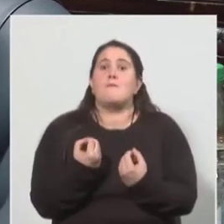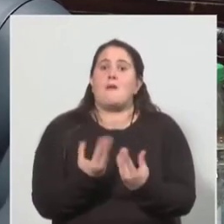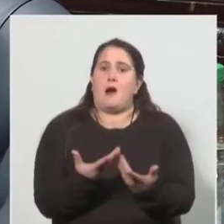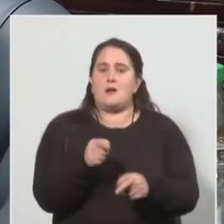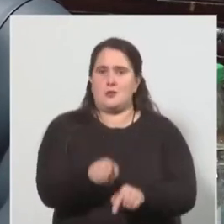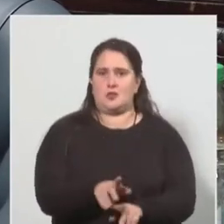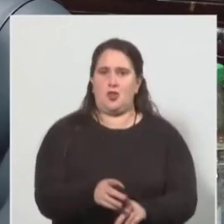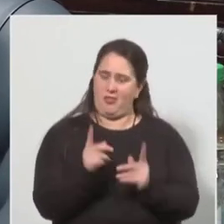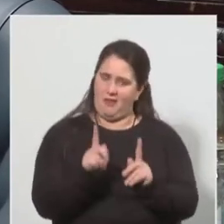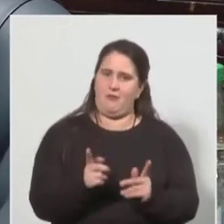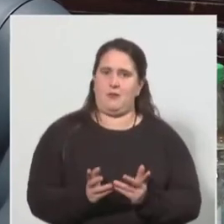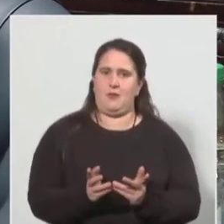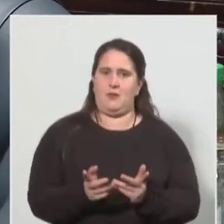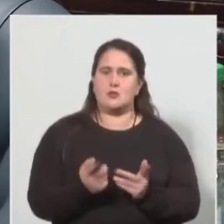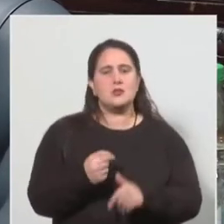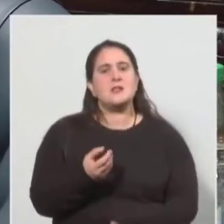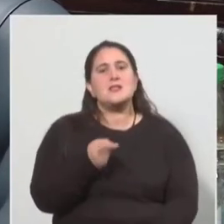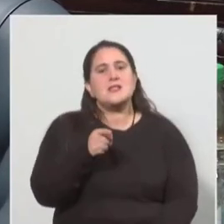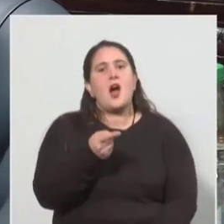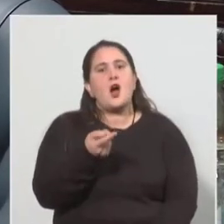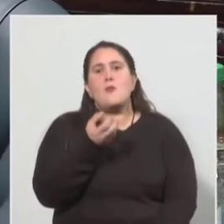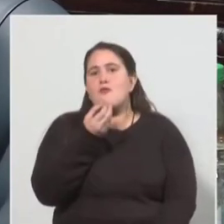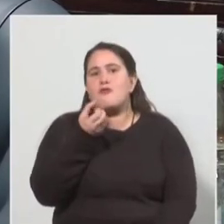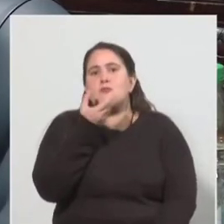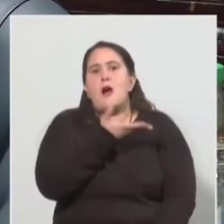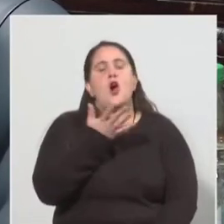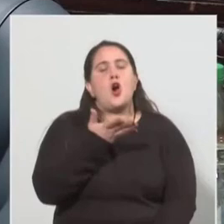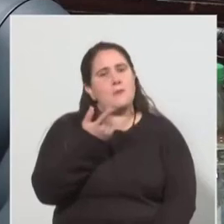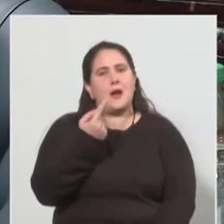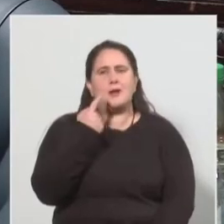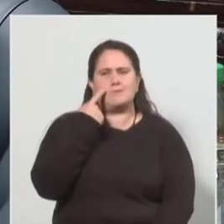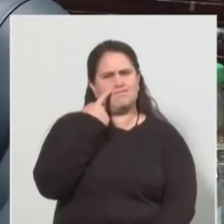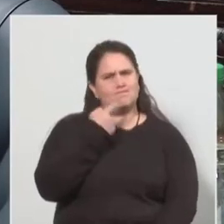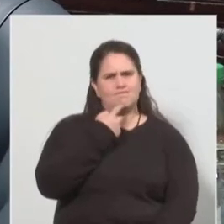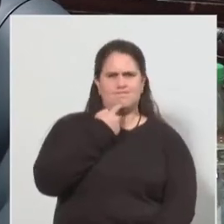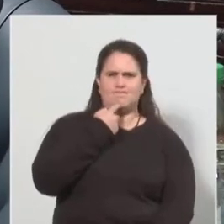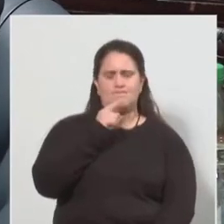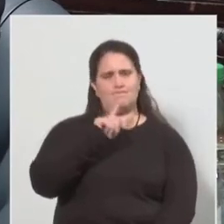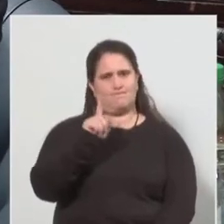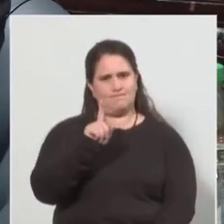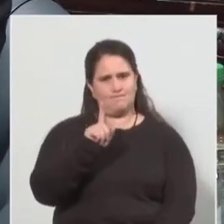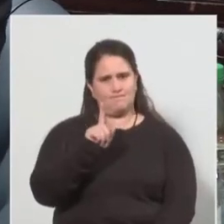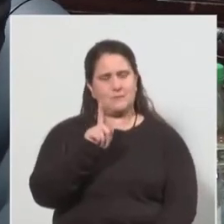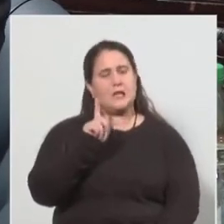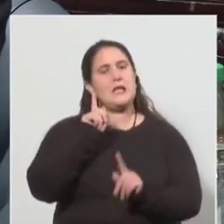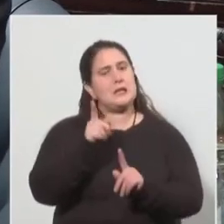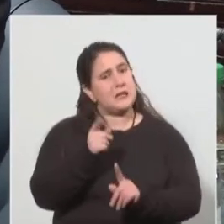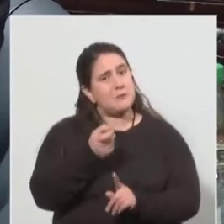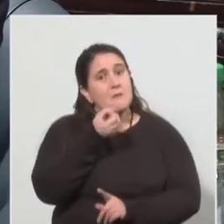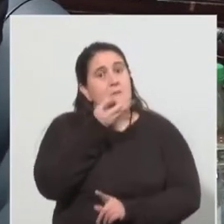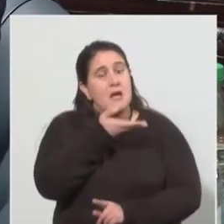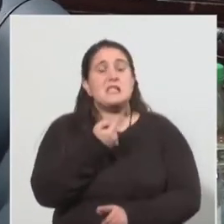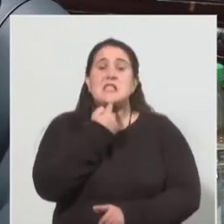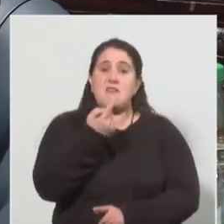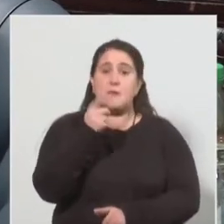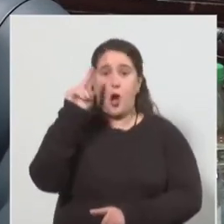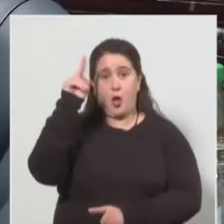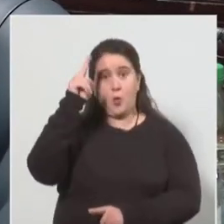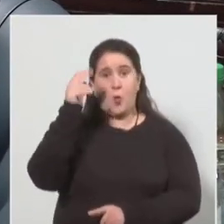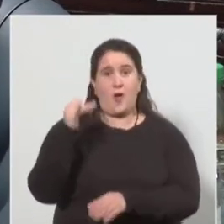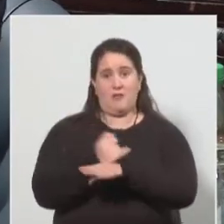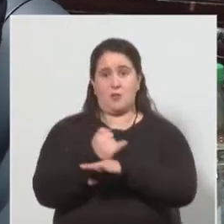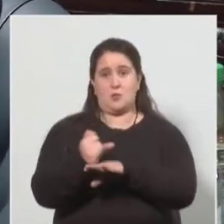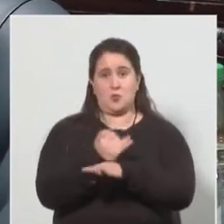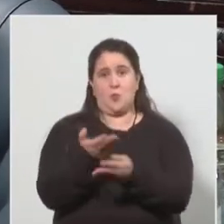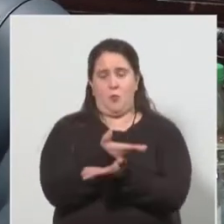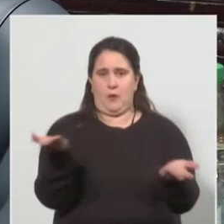sería la mejor forma de aventar suspicacias. Y le haría bien a la institucionalidad uruguaya.